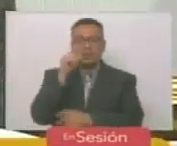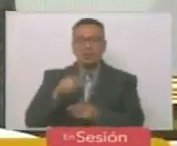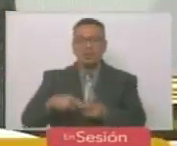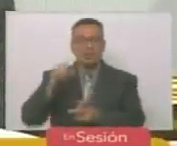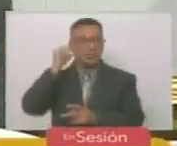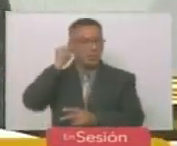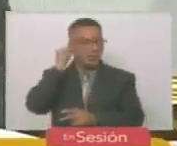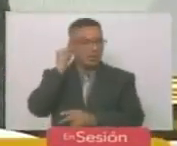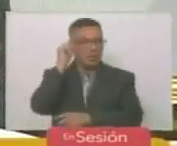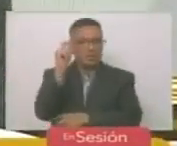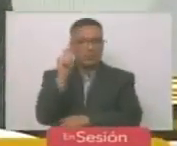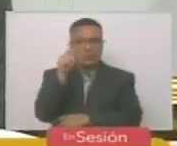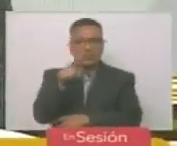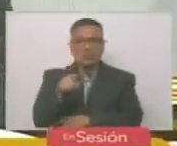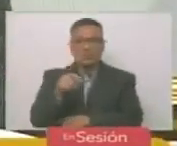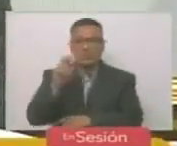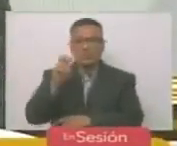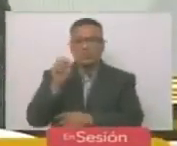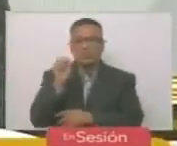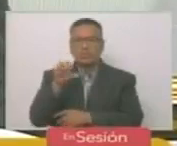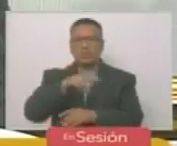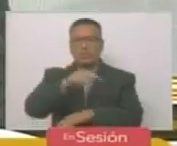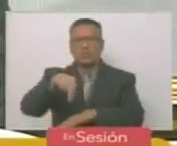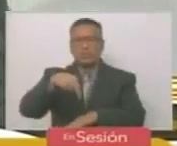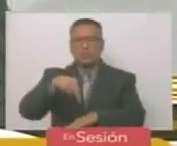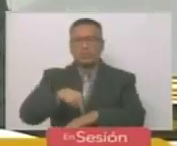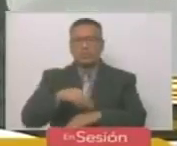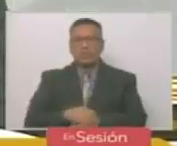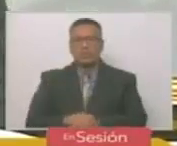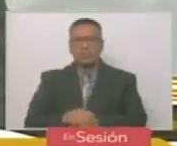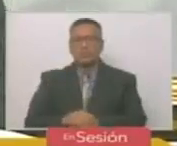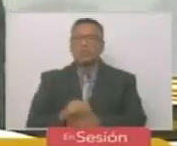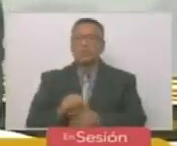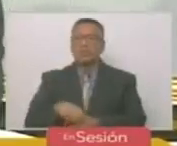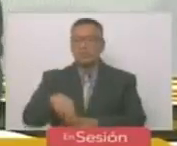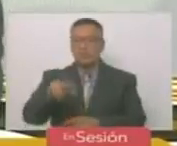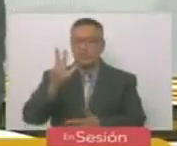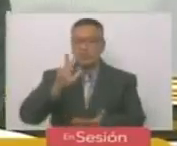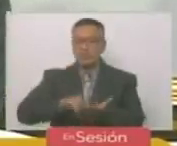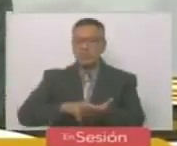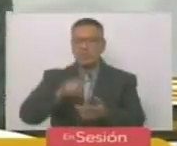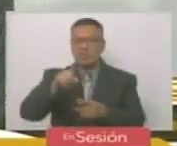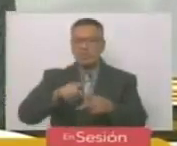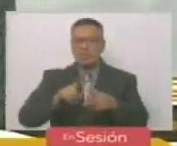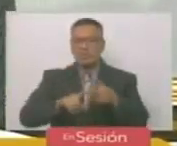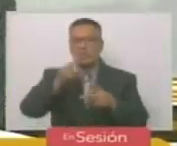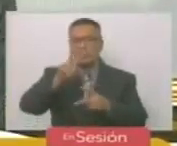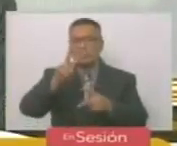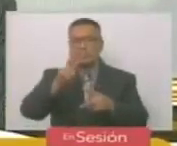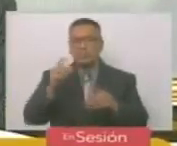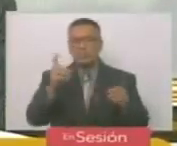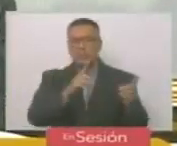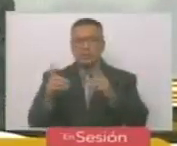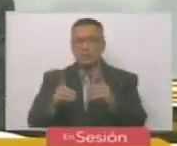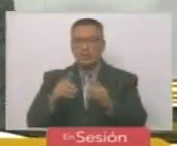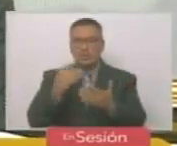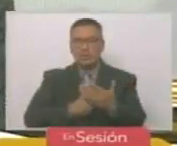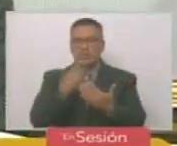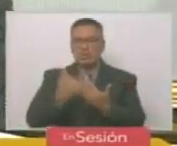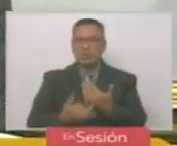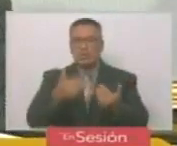honorables diputados de esta nueva Asamblea Nacional que estén de acuerdo en aprobar en segunda discusión el proyecto de ley de